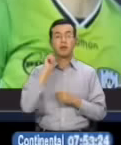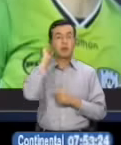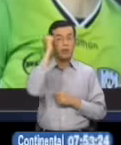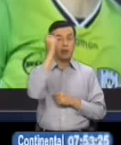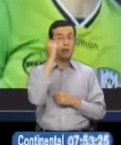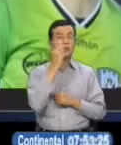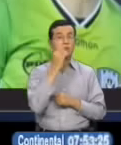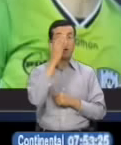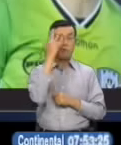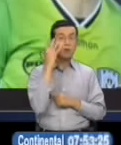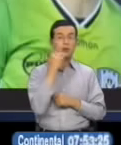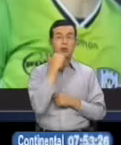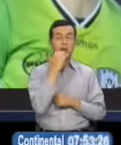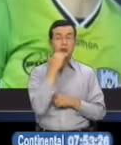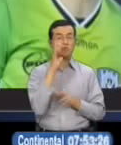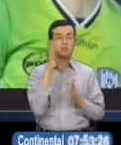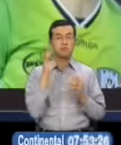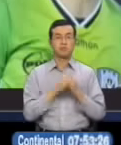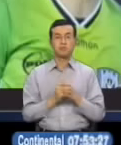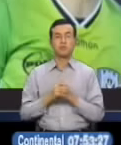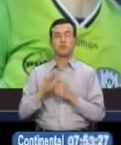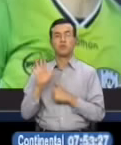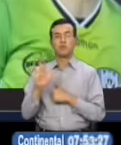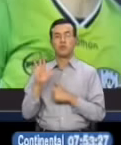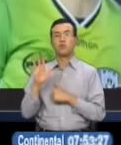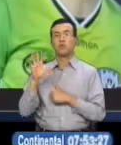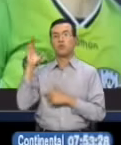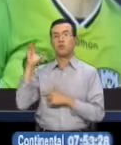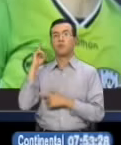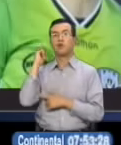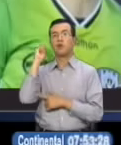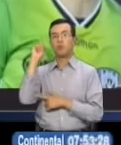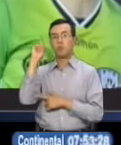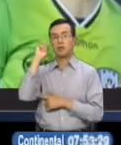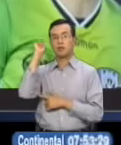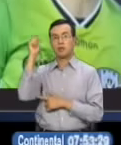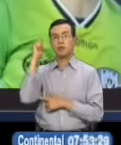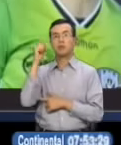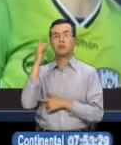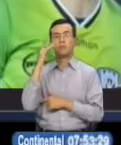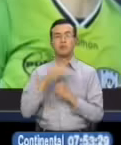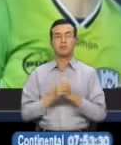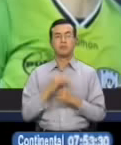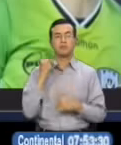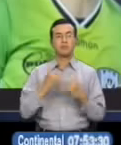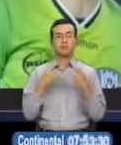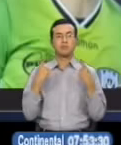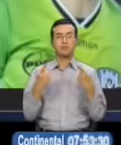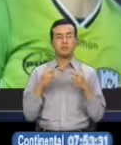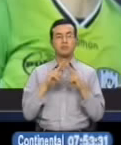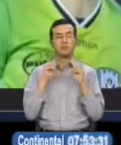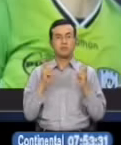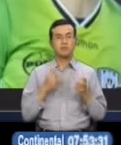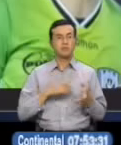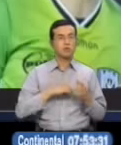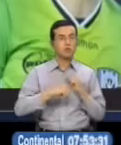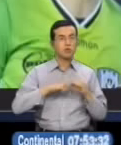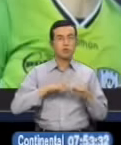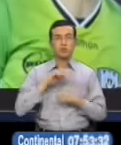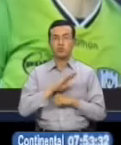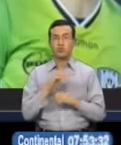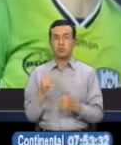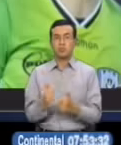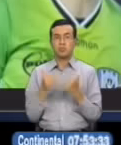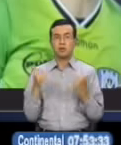recibido amonestaciones en la Copa, mientras que el del conjunto verdolaga tiene una tarjeta amarilla. Y finalmente, en cuanto a entrega y efectividad de